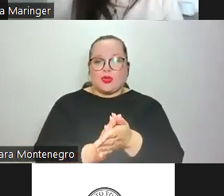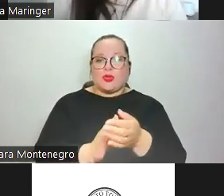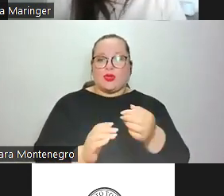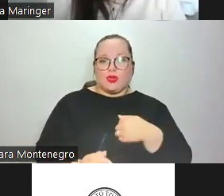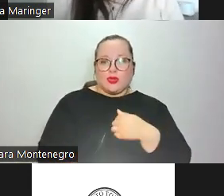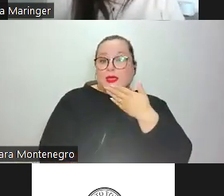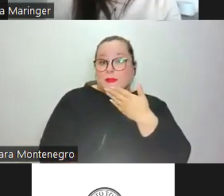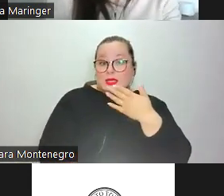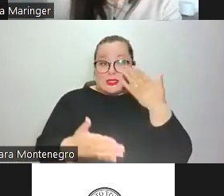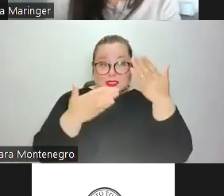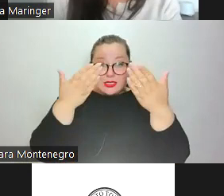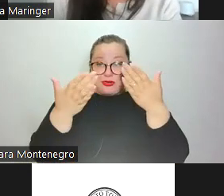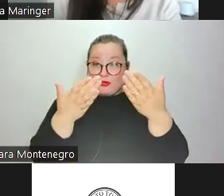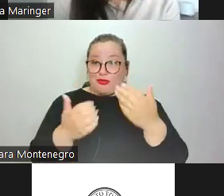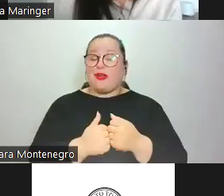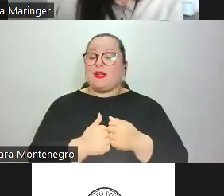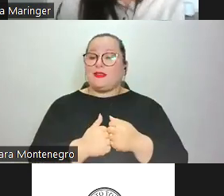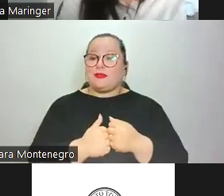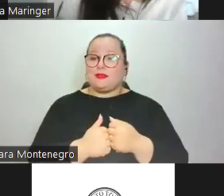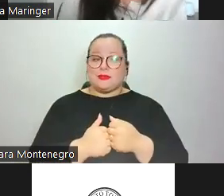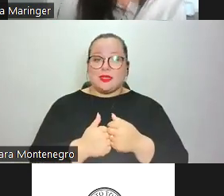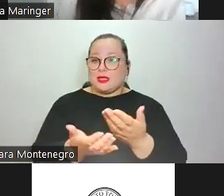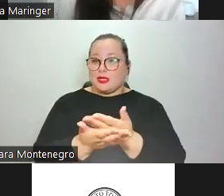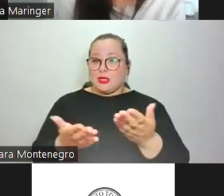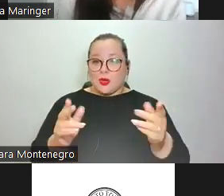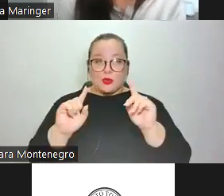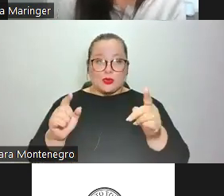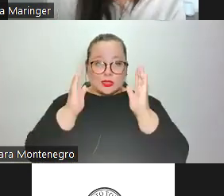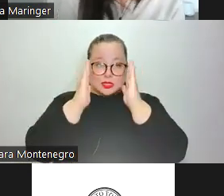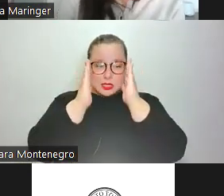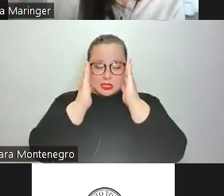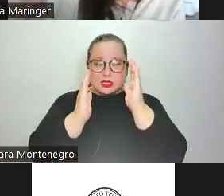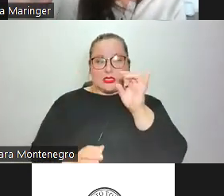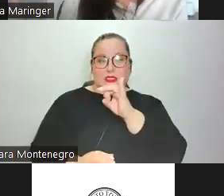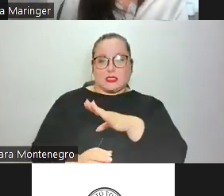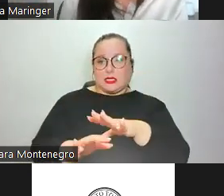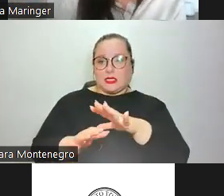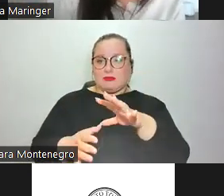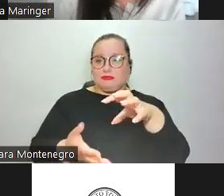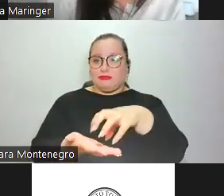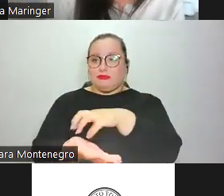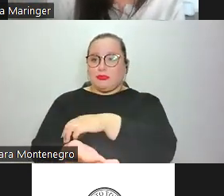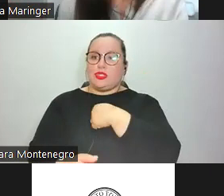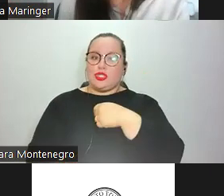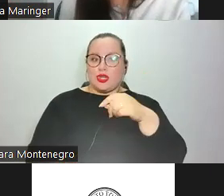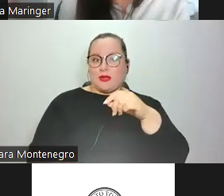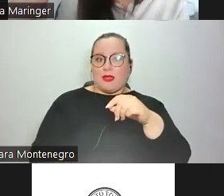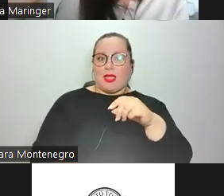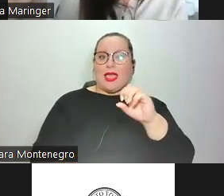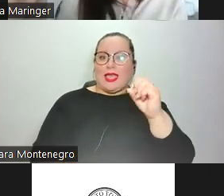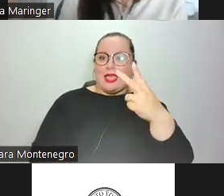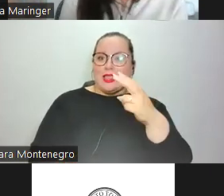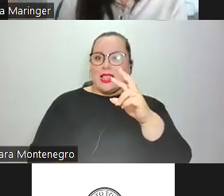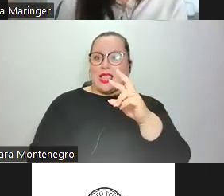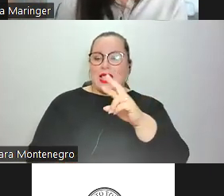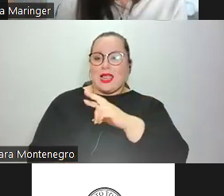soy psicóloga y yo, así como están ustedes repartidos por todo Chile, yo estoy acá en la quinta región, vivo al